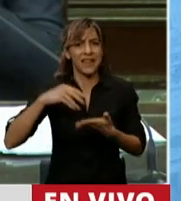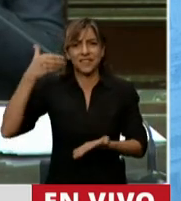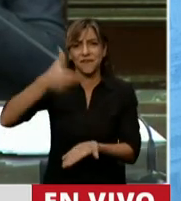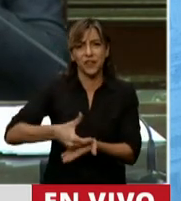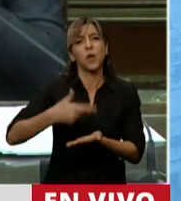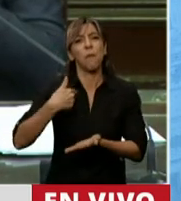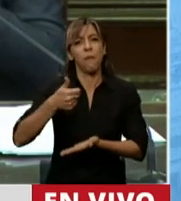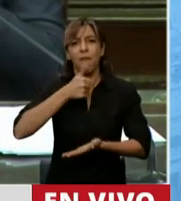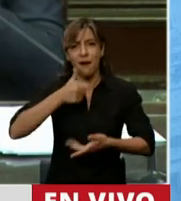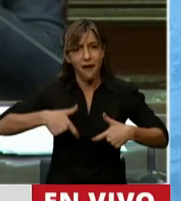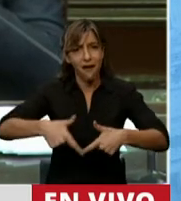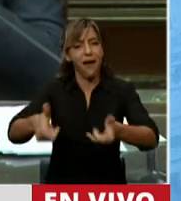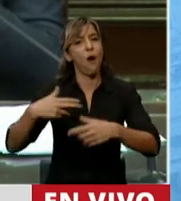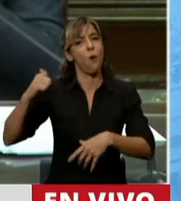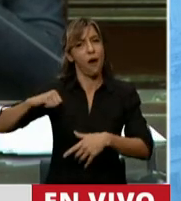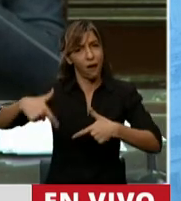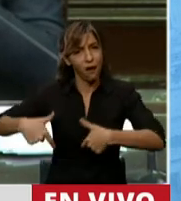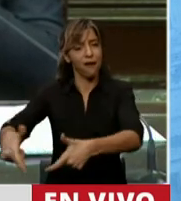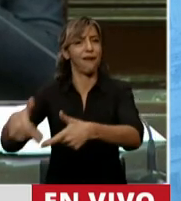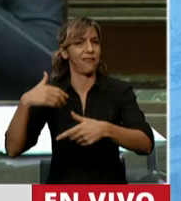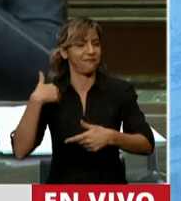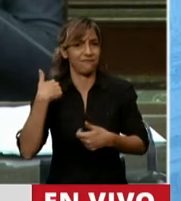cloaca. La verdad, que